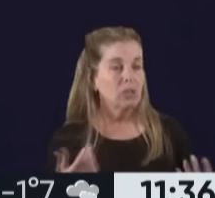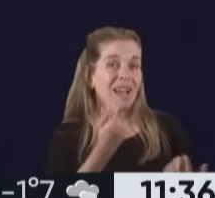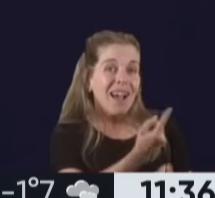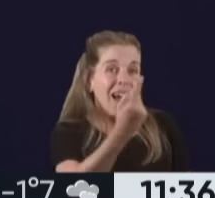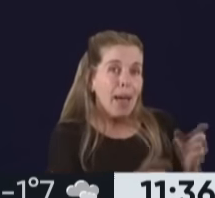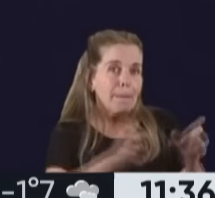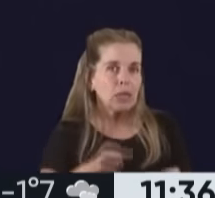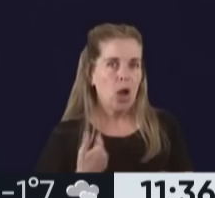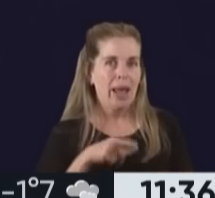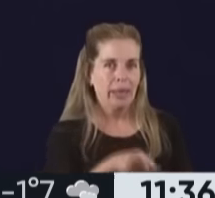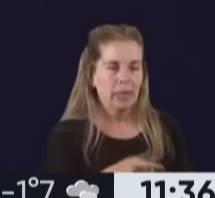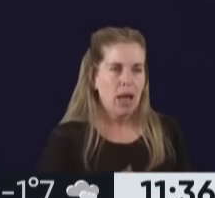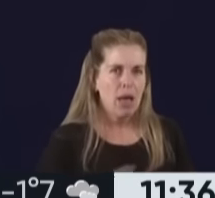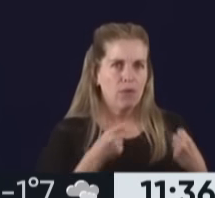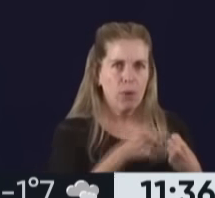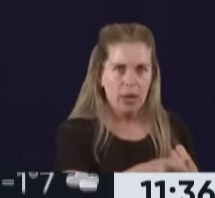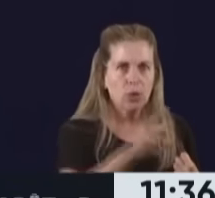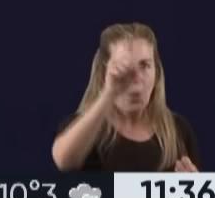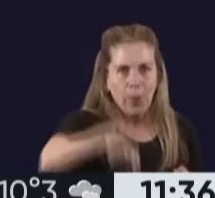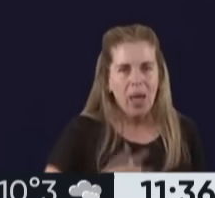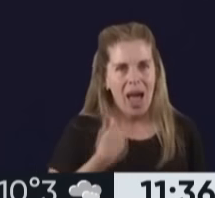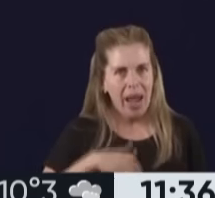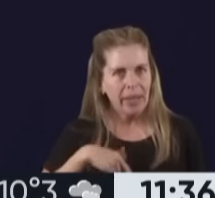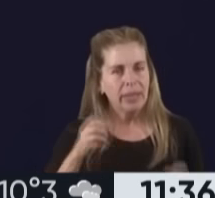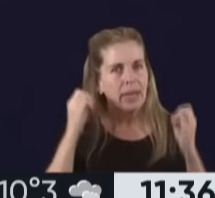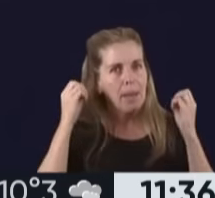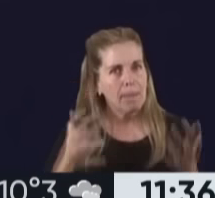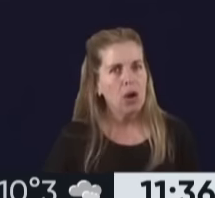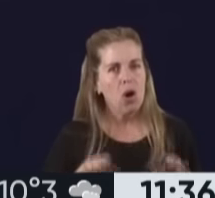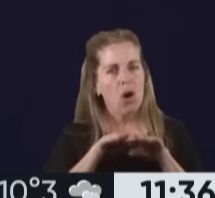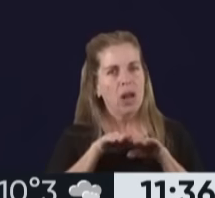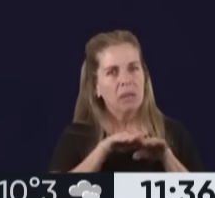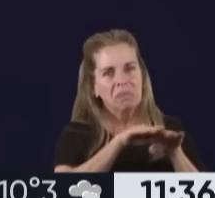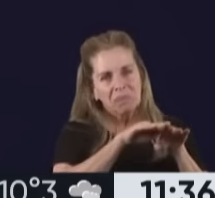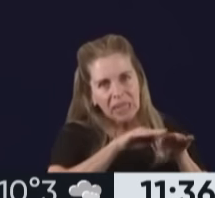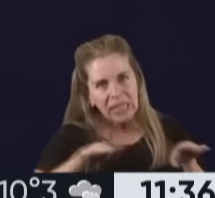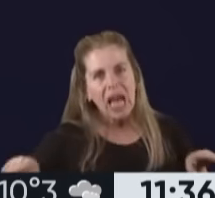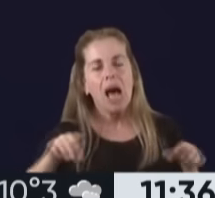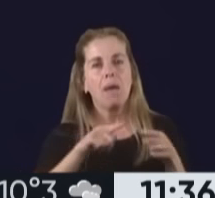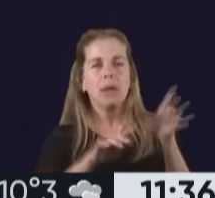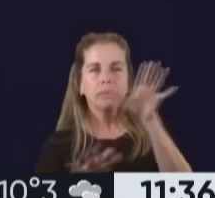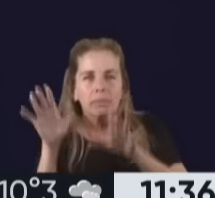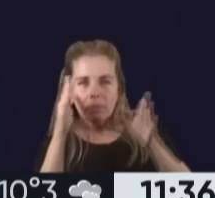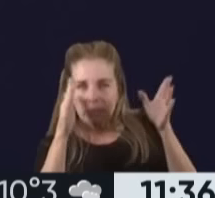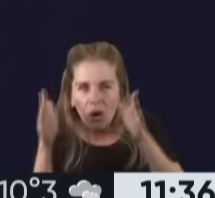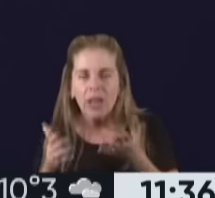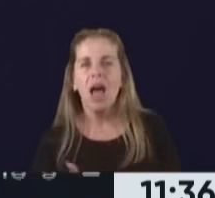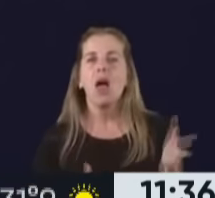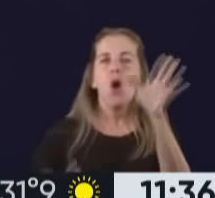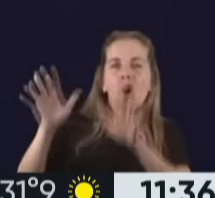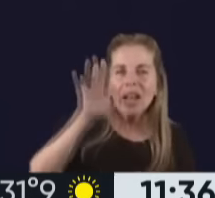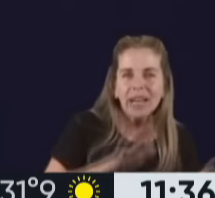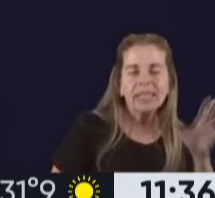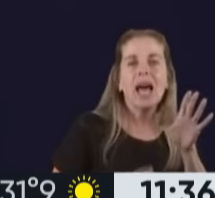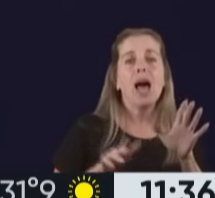los argentinos trajo un país estable, ordenado, con una inflación a punto de extinguirse, con cifras de pobreza cada vez más bajas y con una economía que